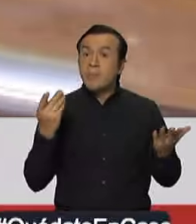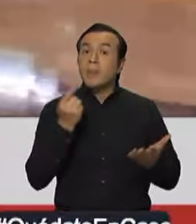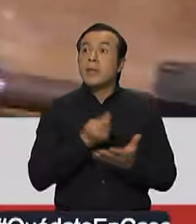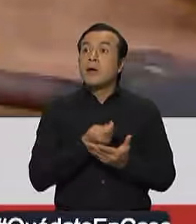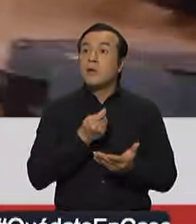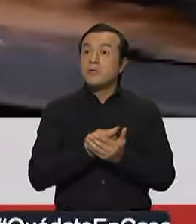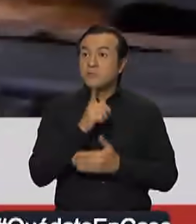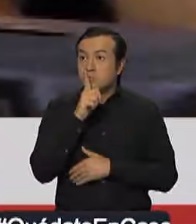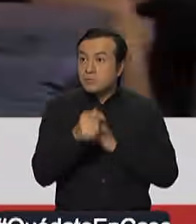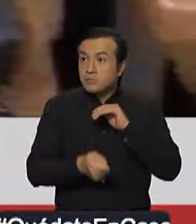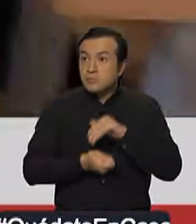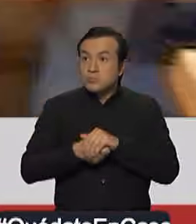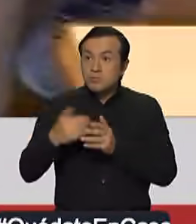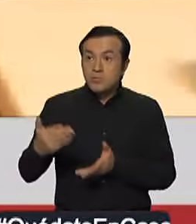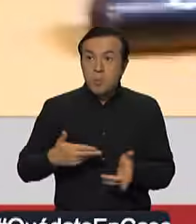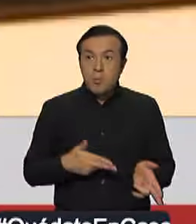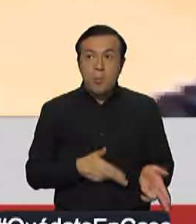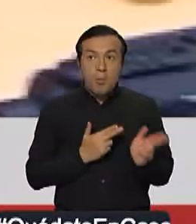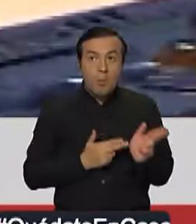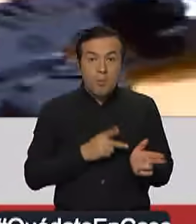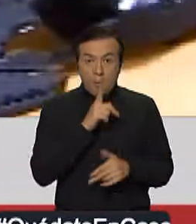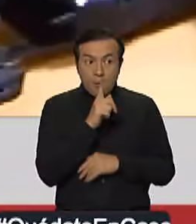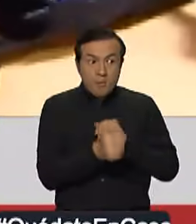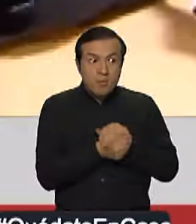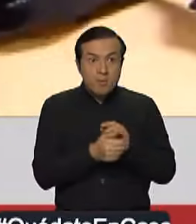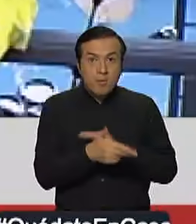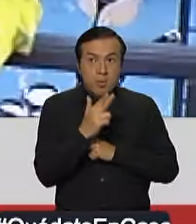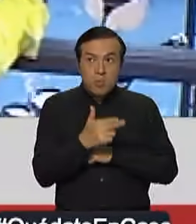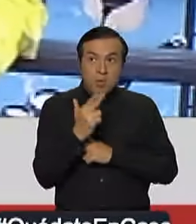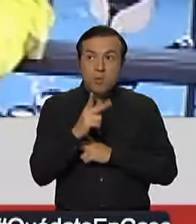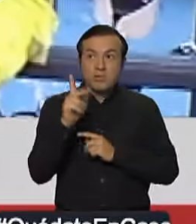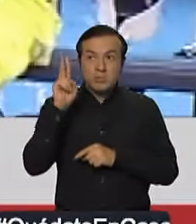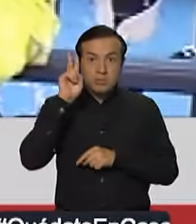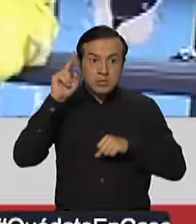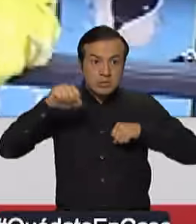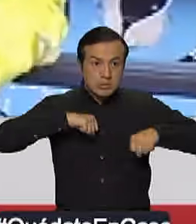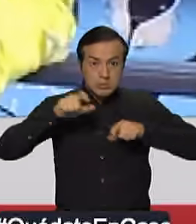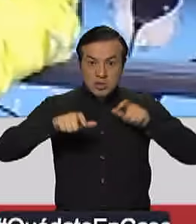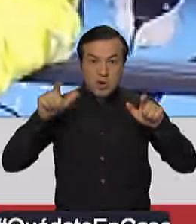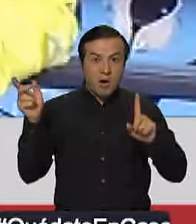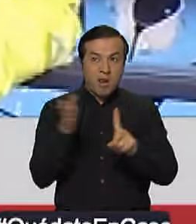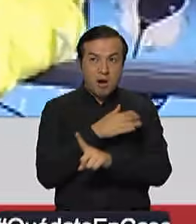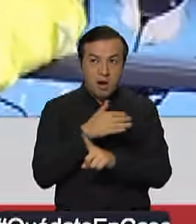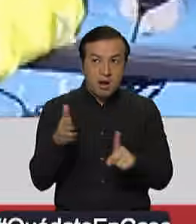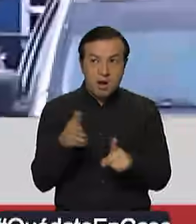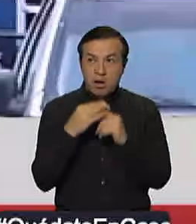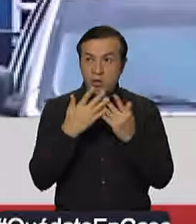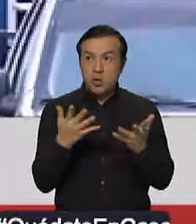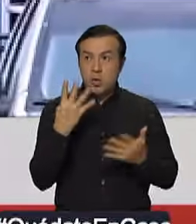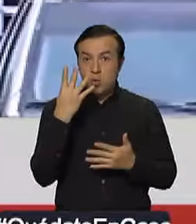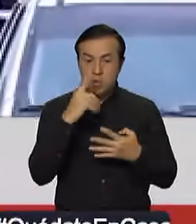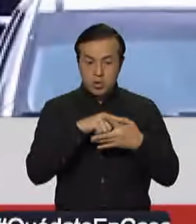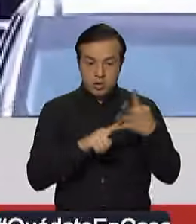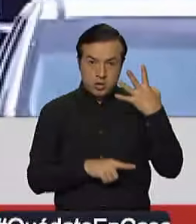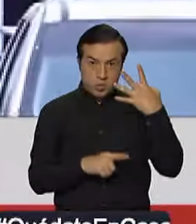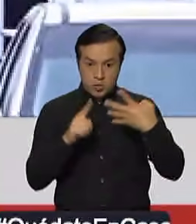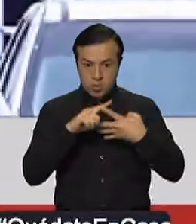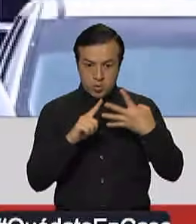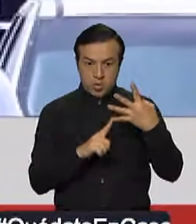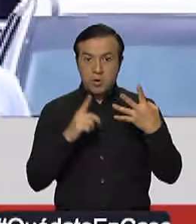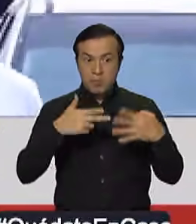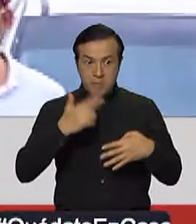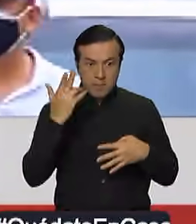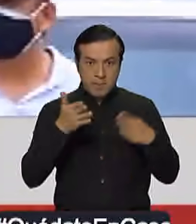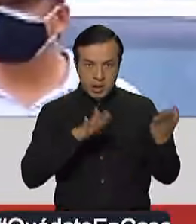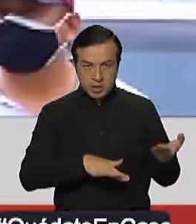con silenciadores y organizaban operativos para engañar a sus víctimas. Son 4 delitos puntuales, estoy hablando del sicariato,